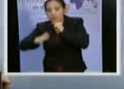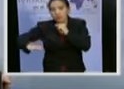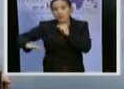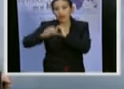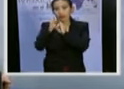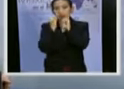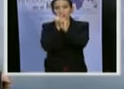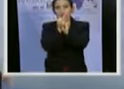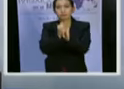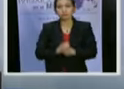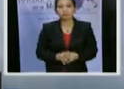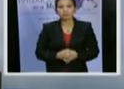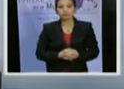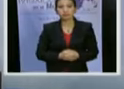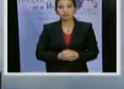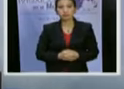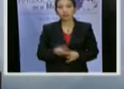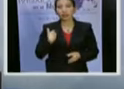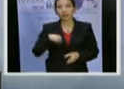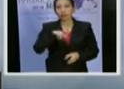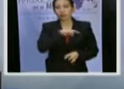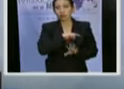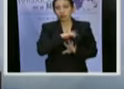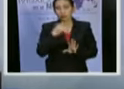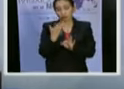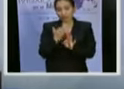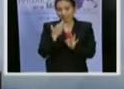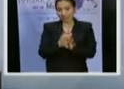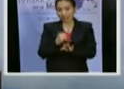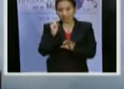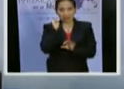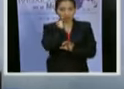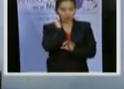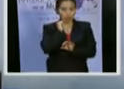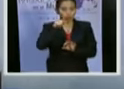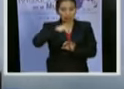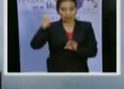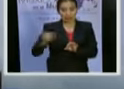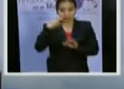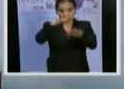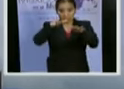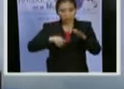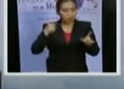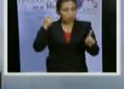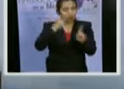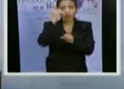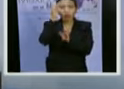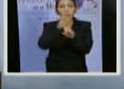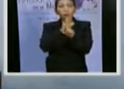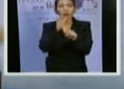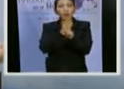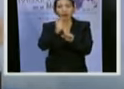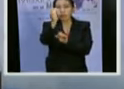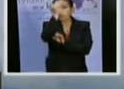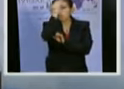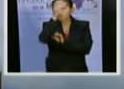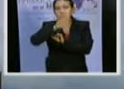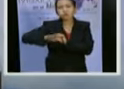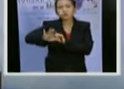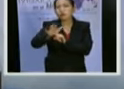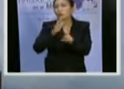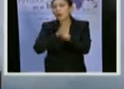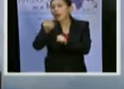ámbito internacional. Nosotros, a partir del Senado, y este foro tiene como principal objetivo conocer